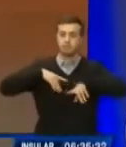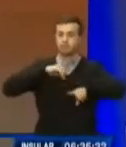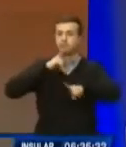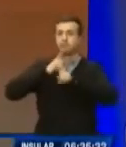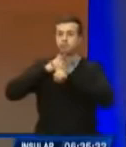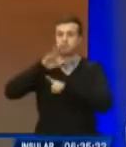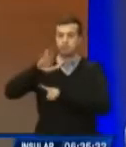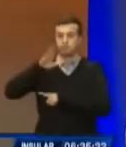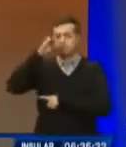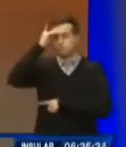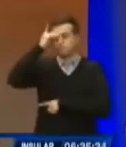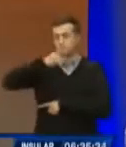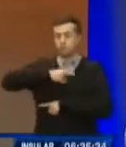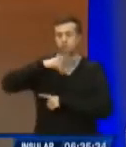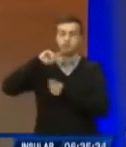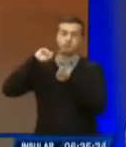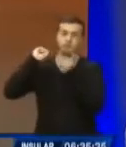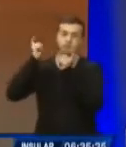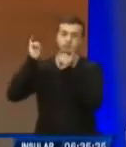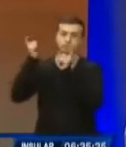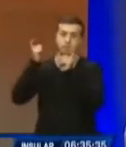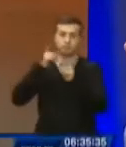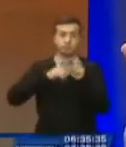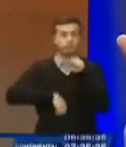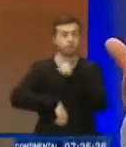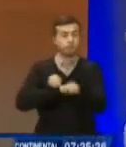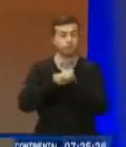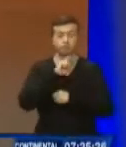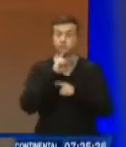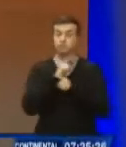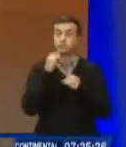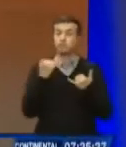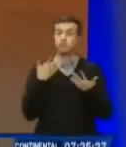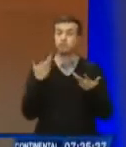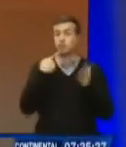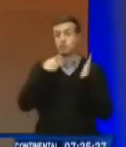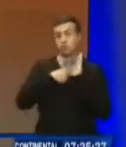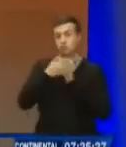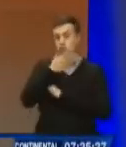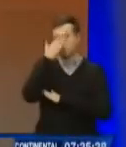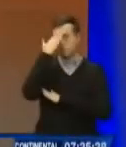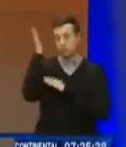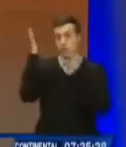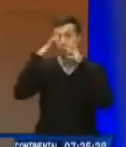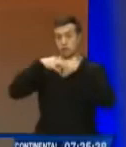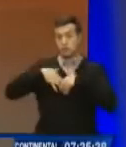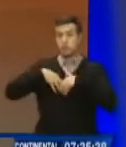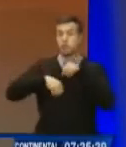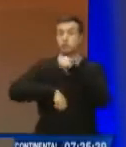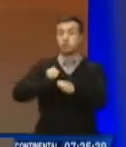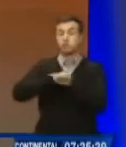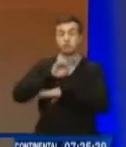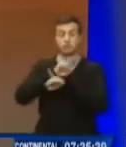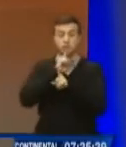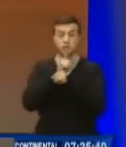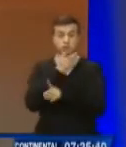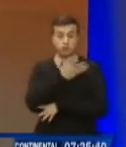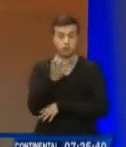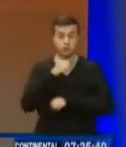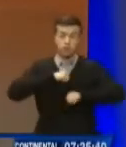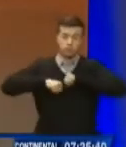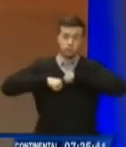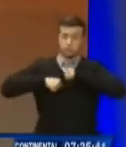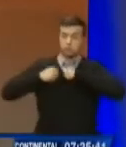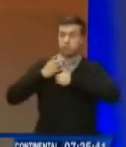sobre la base de los cambios que se están produciendo una de las razones de la crisis del fútbol ecuatoriano es que los modelos de gestión de la propia